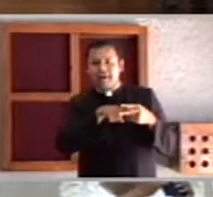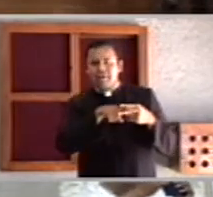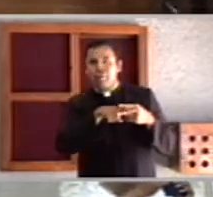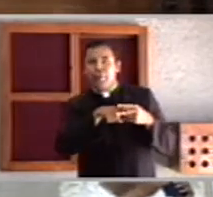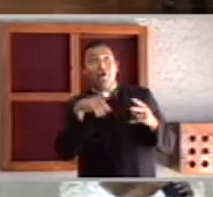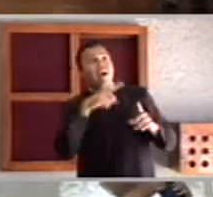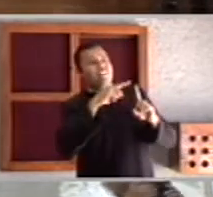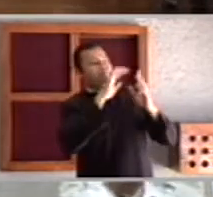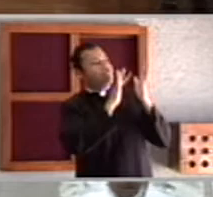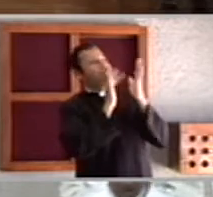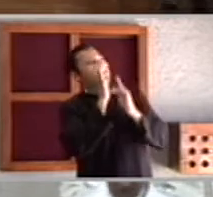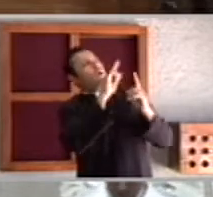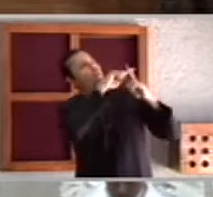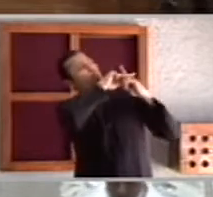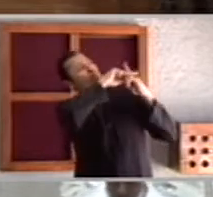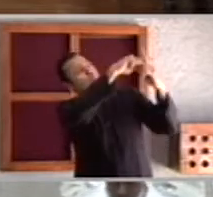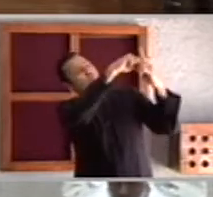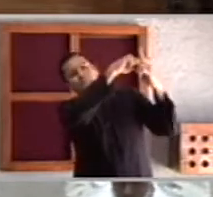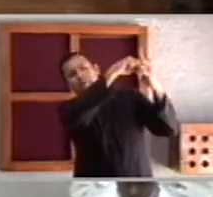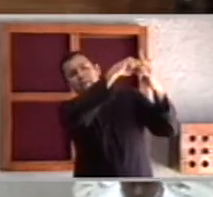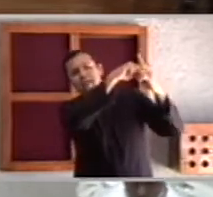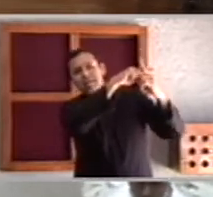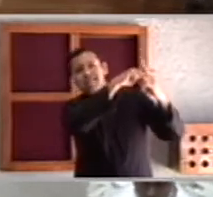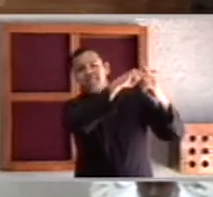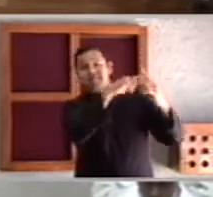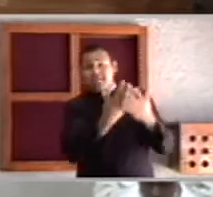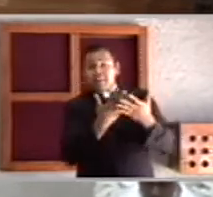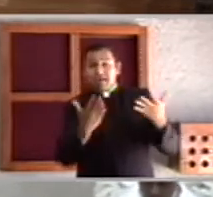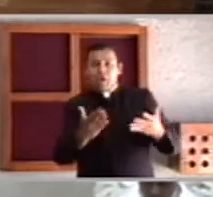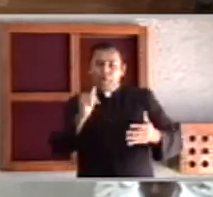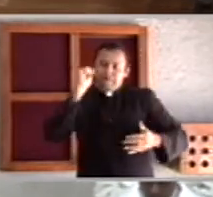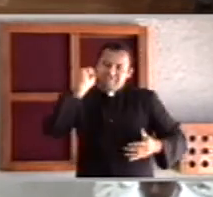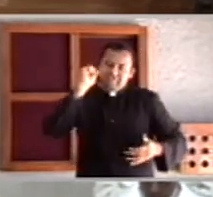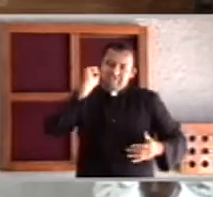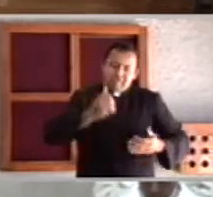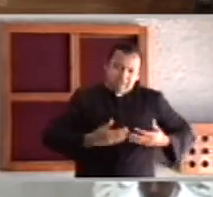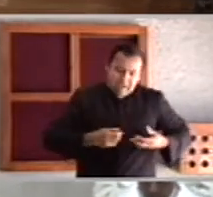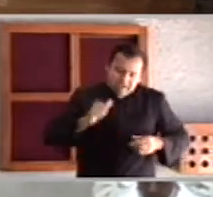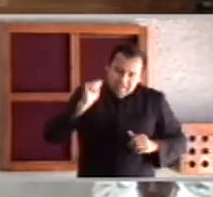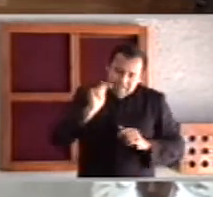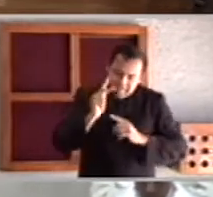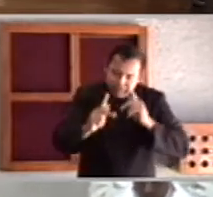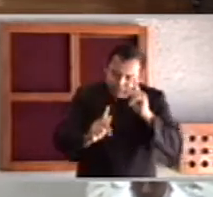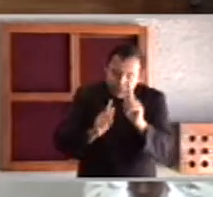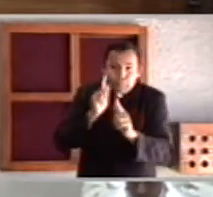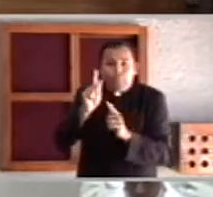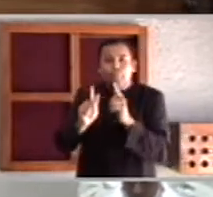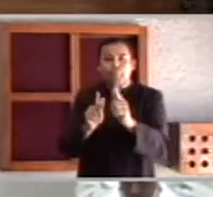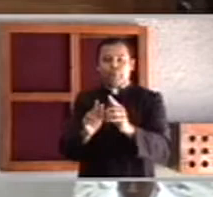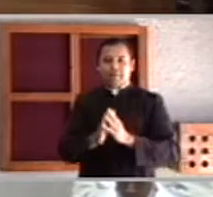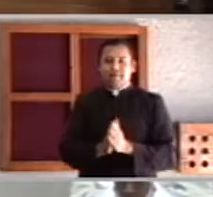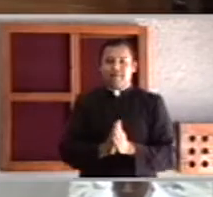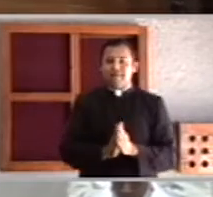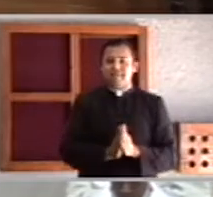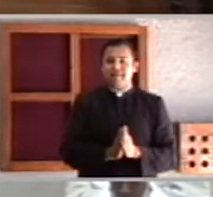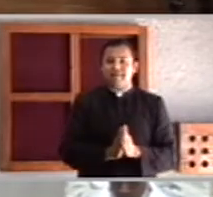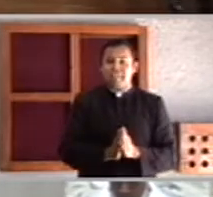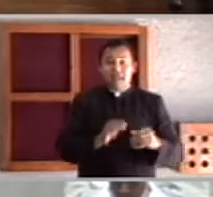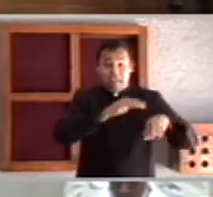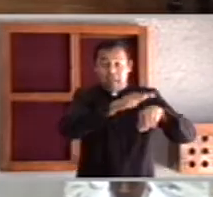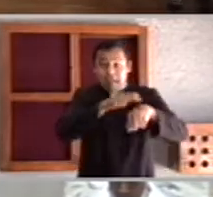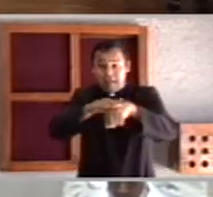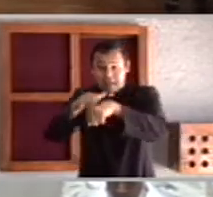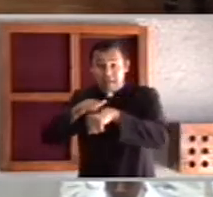cruz y perpetúa a lo largo de los siglos. A esa